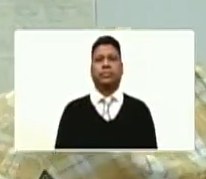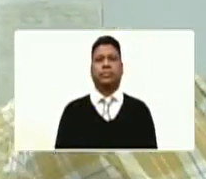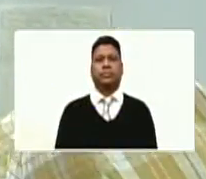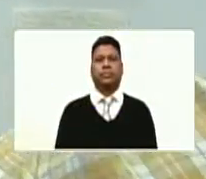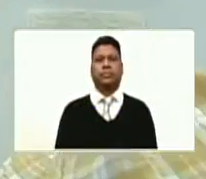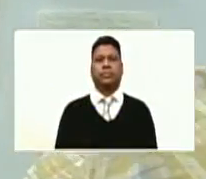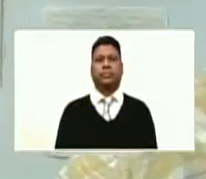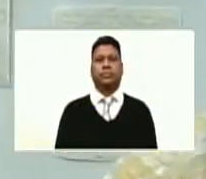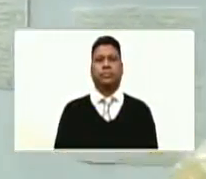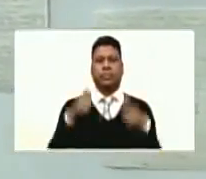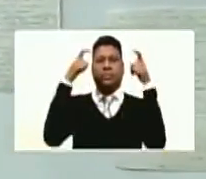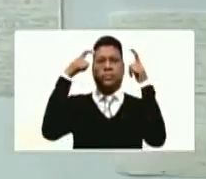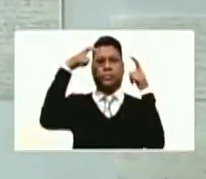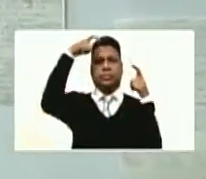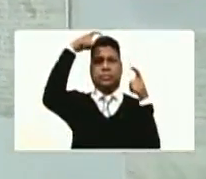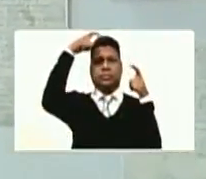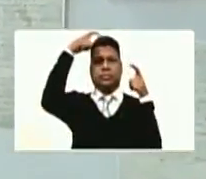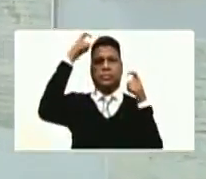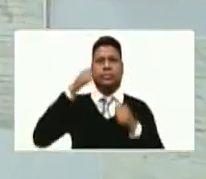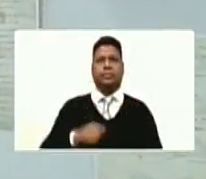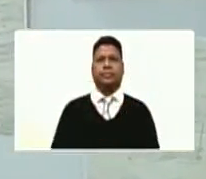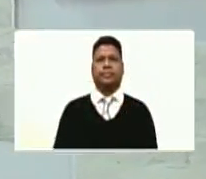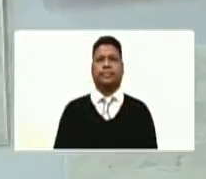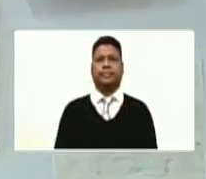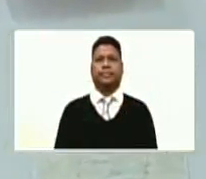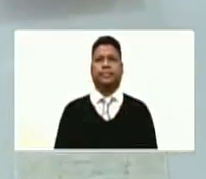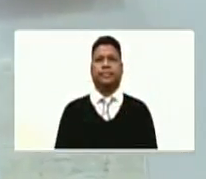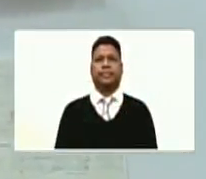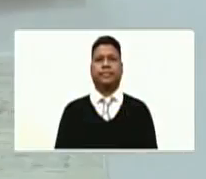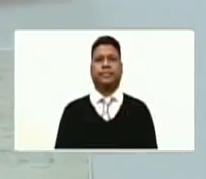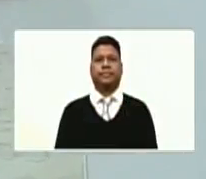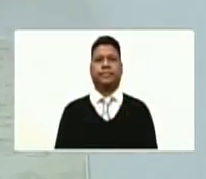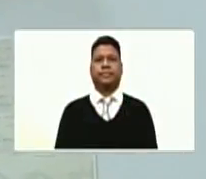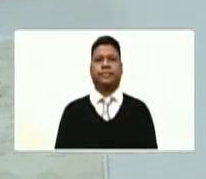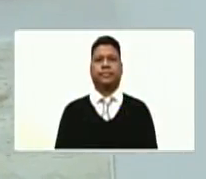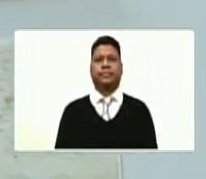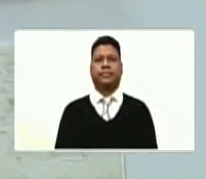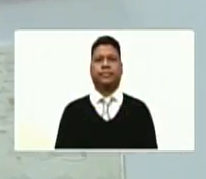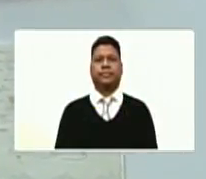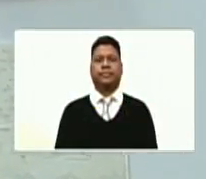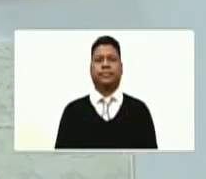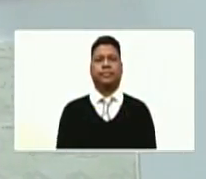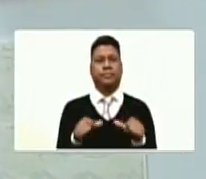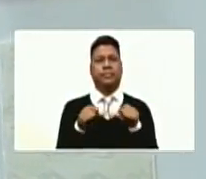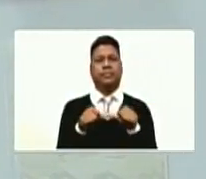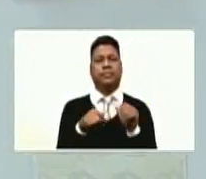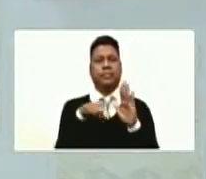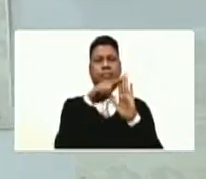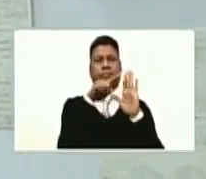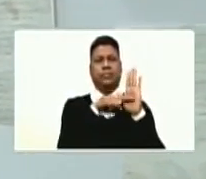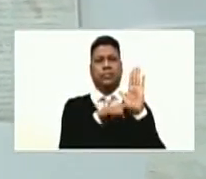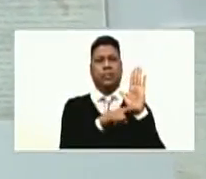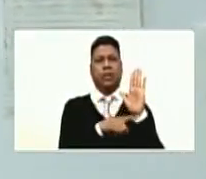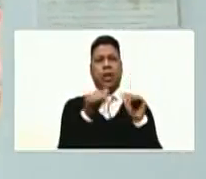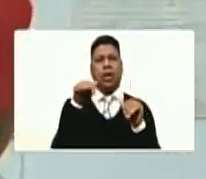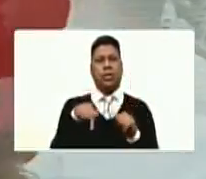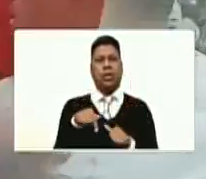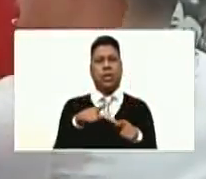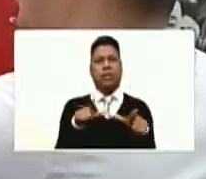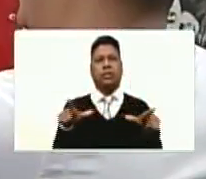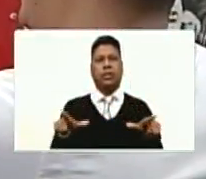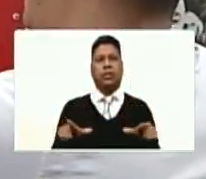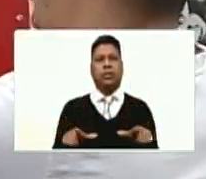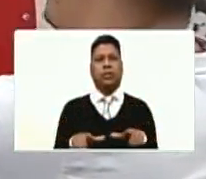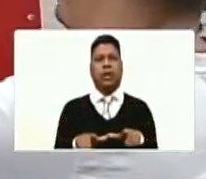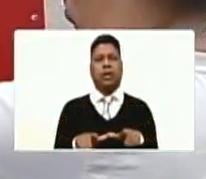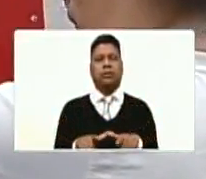Hugo Chávez Frías. Siguiendo el protocolo establecido, se encuentran en este lugar no solamente